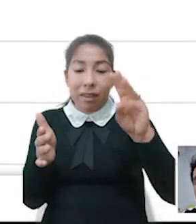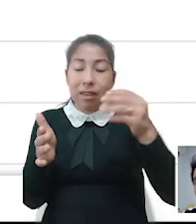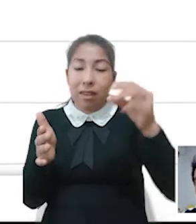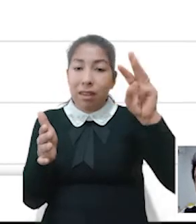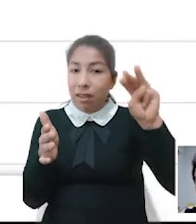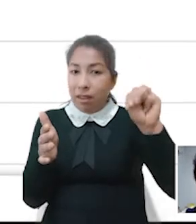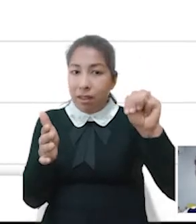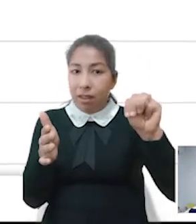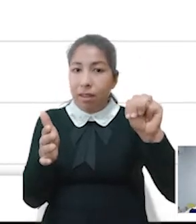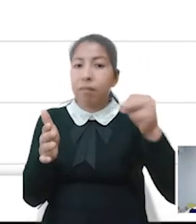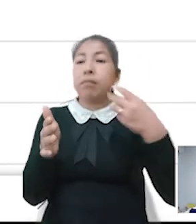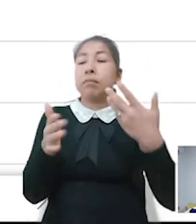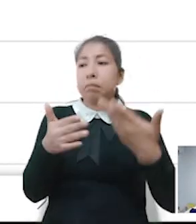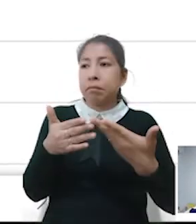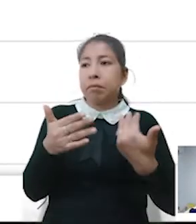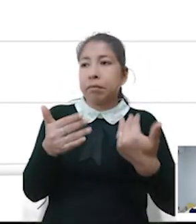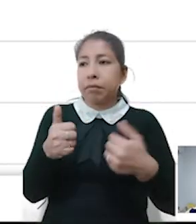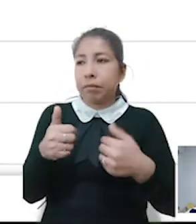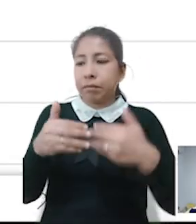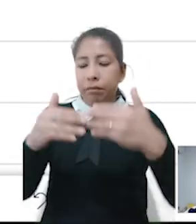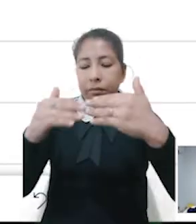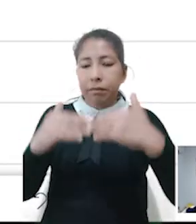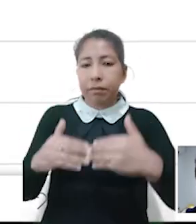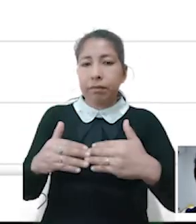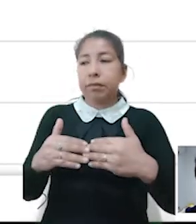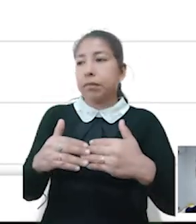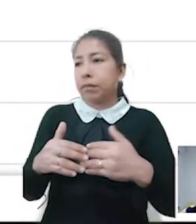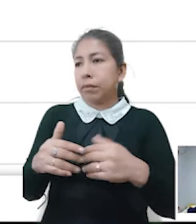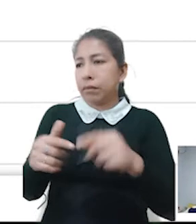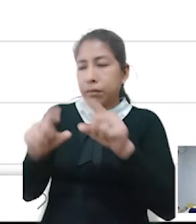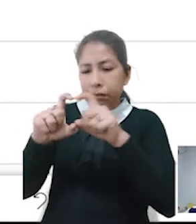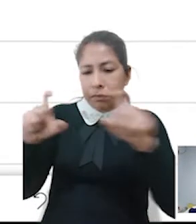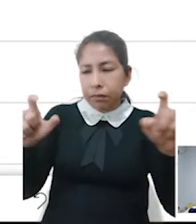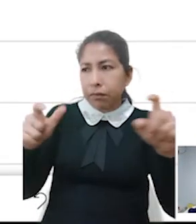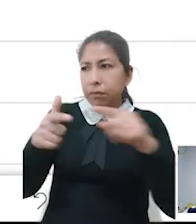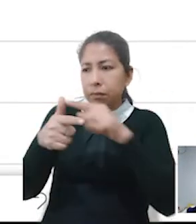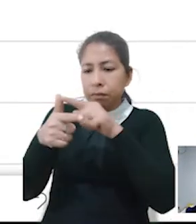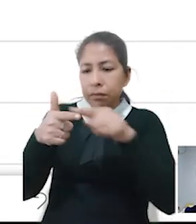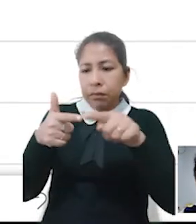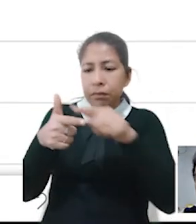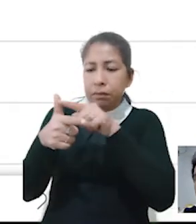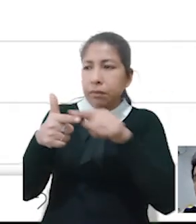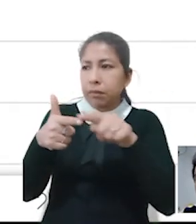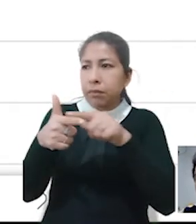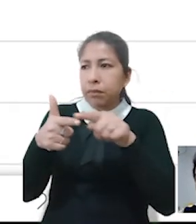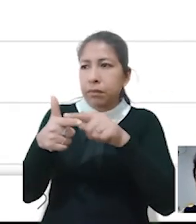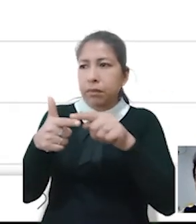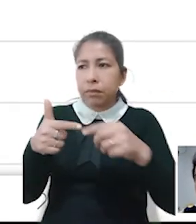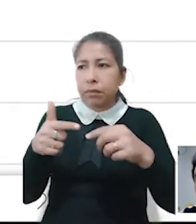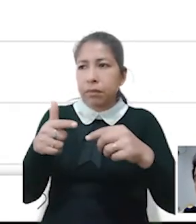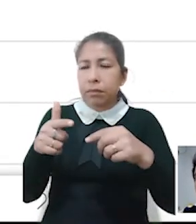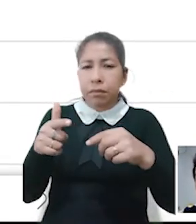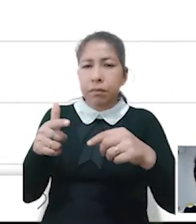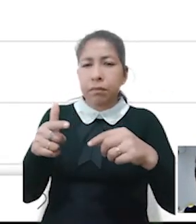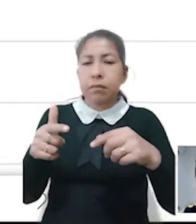segmento BE, es decir, la línea que une ambos puntos, mide 17 metros. El segmento CE